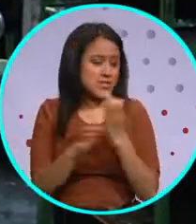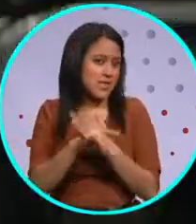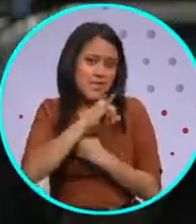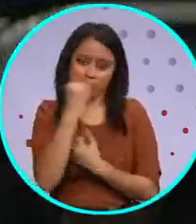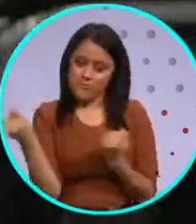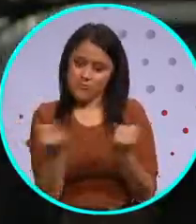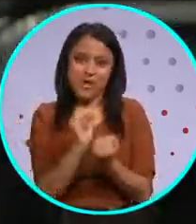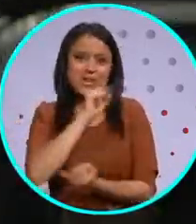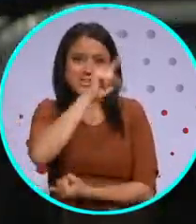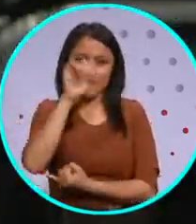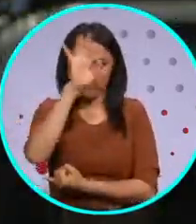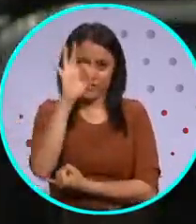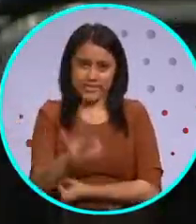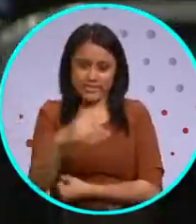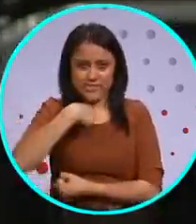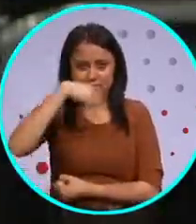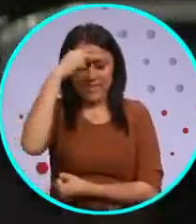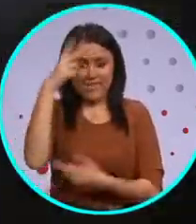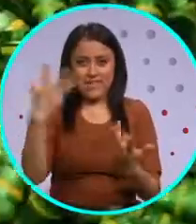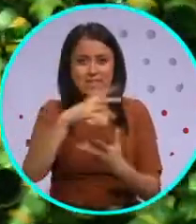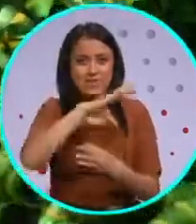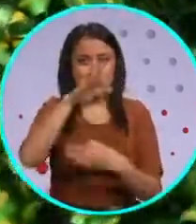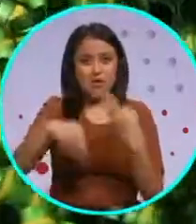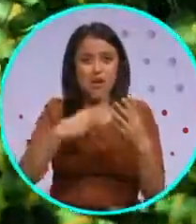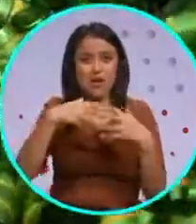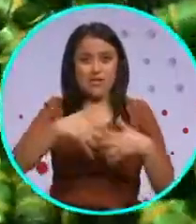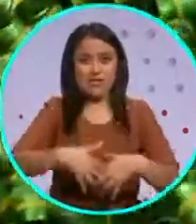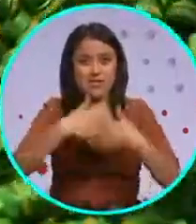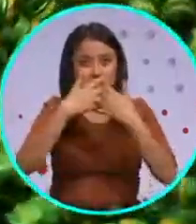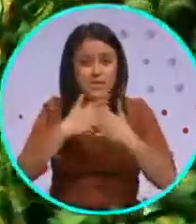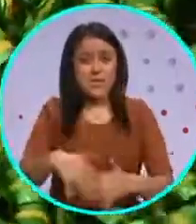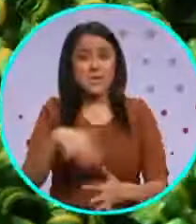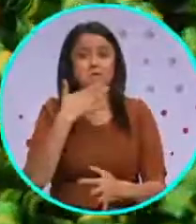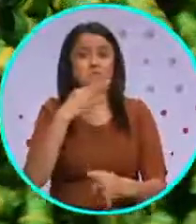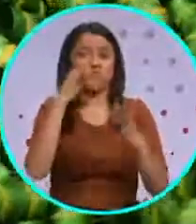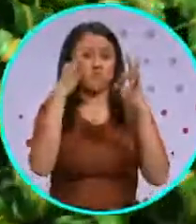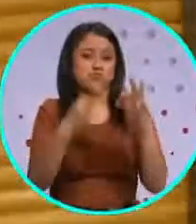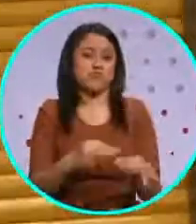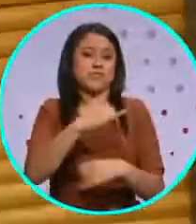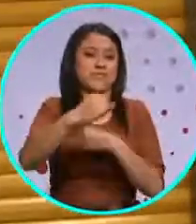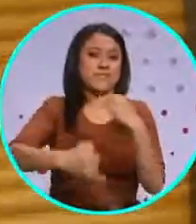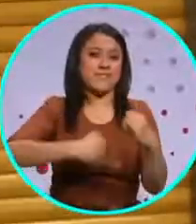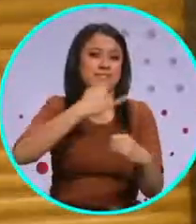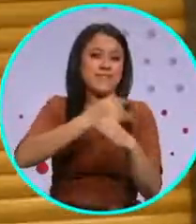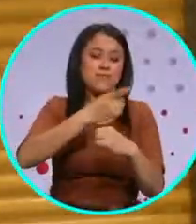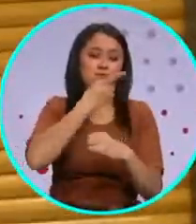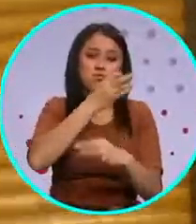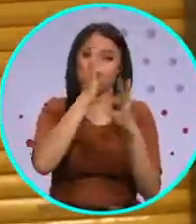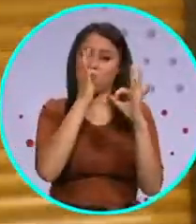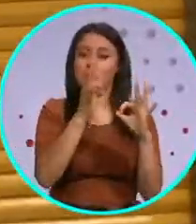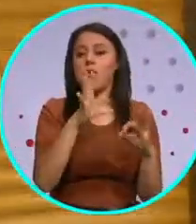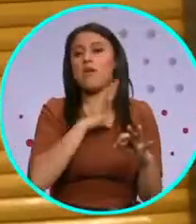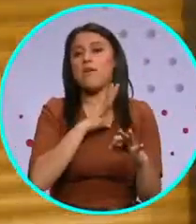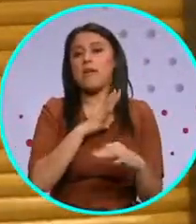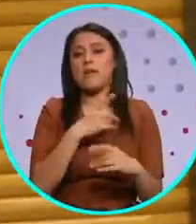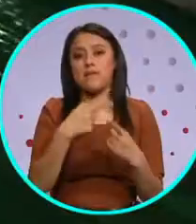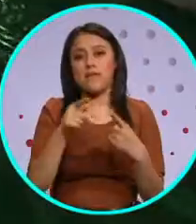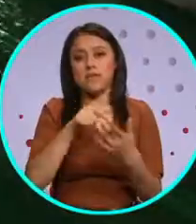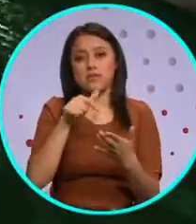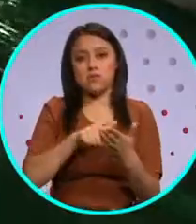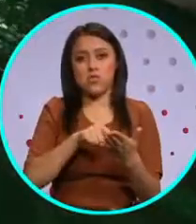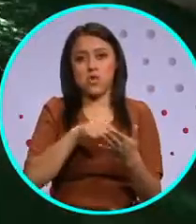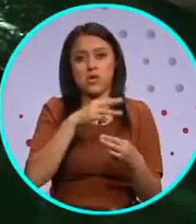todo el producto elaborado en el país cubre con los estándares de calidad internacional por lo que la planta cuenta con distribución